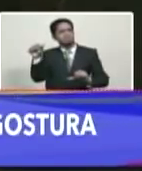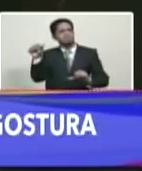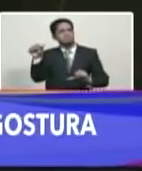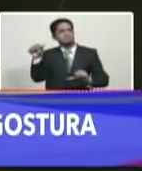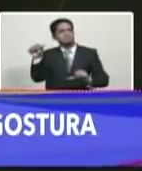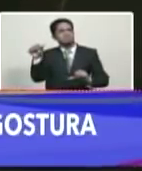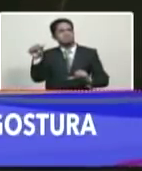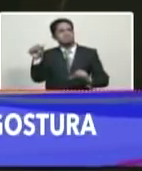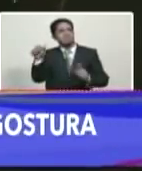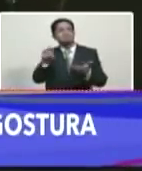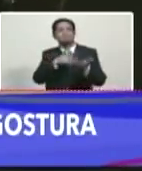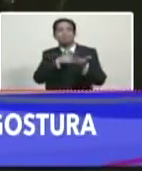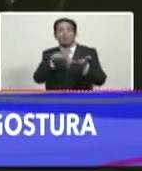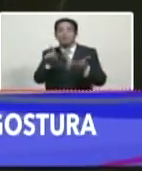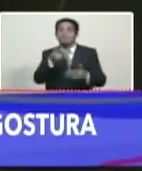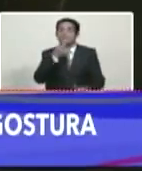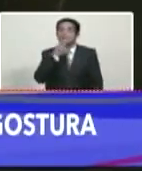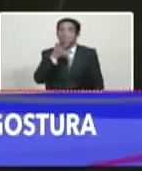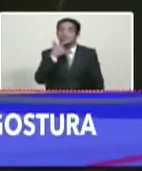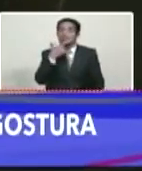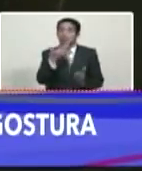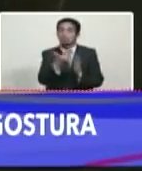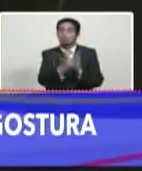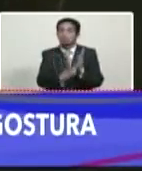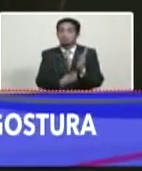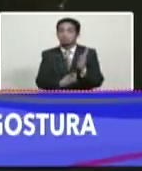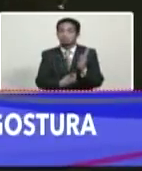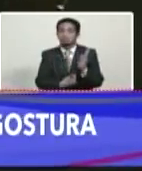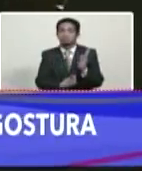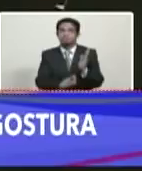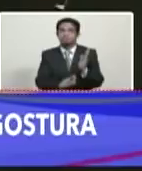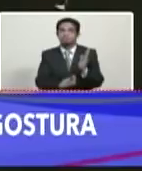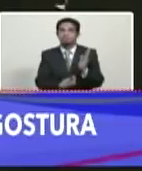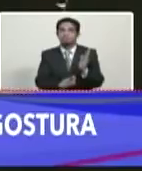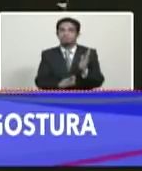un poema hermoso con el cual quiero